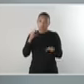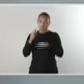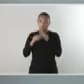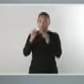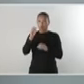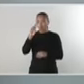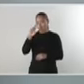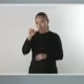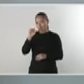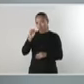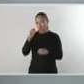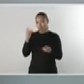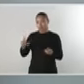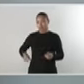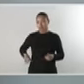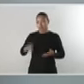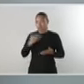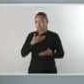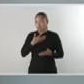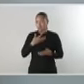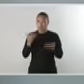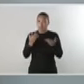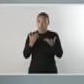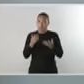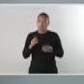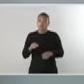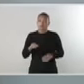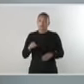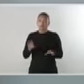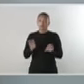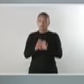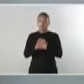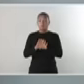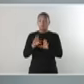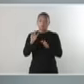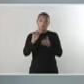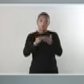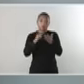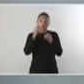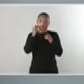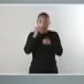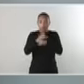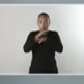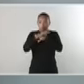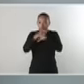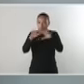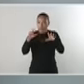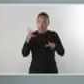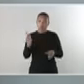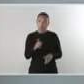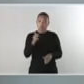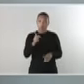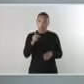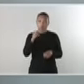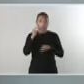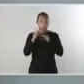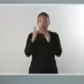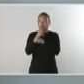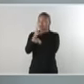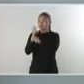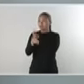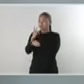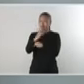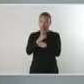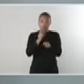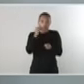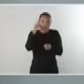contrate sean mediante licitaciones públicas transparentes sin invitación ni